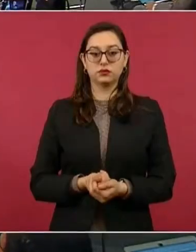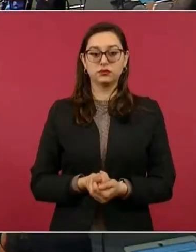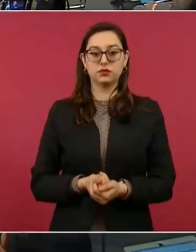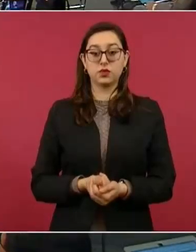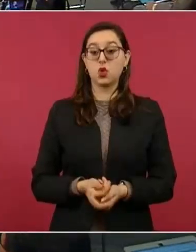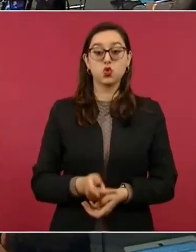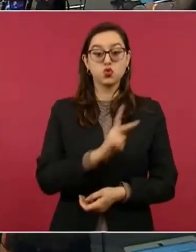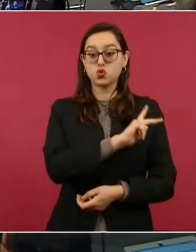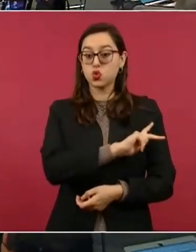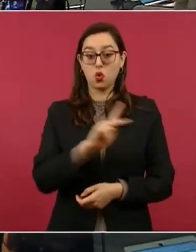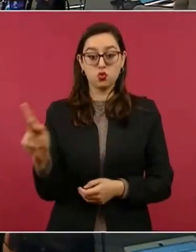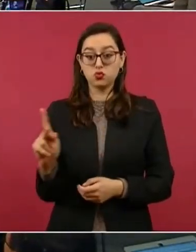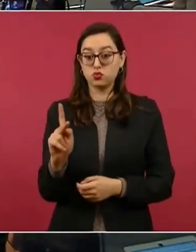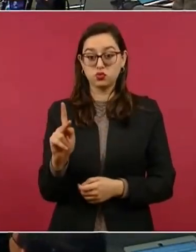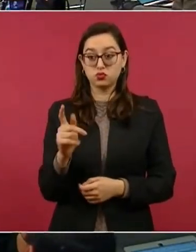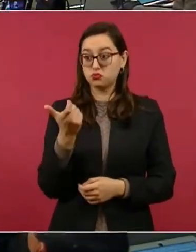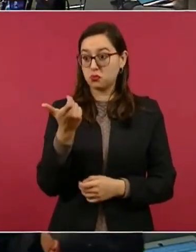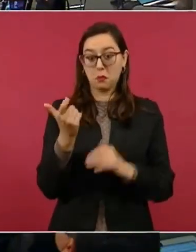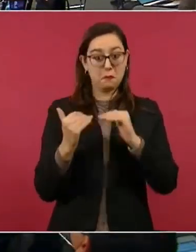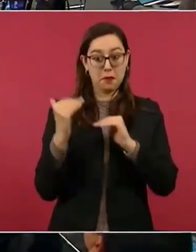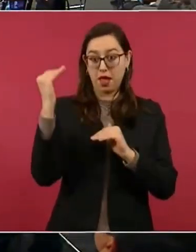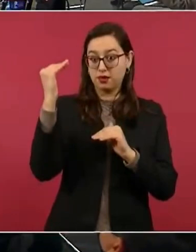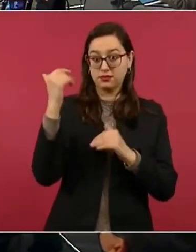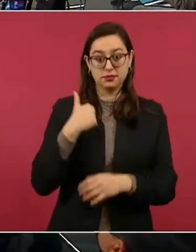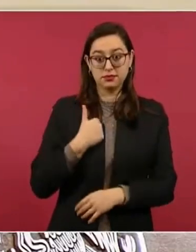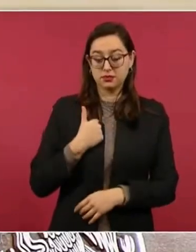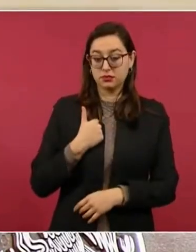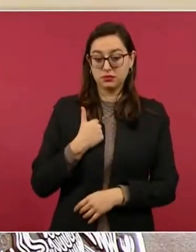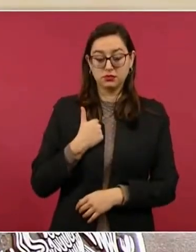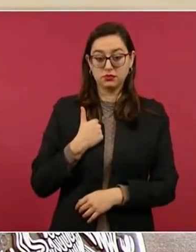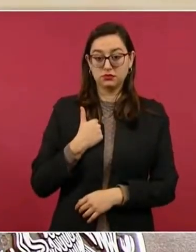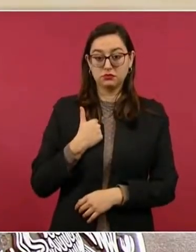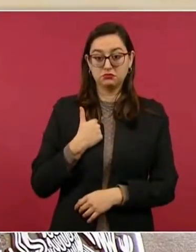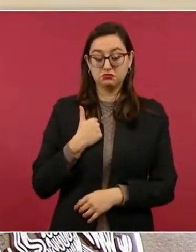uno o dos